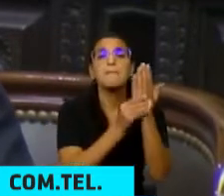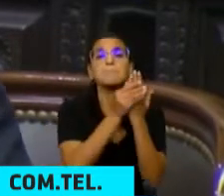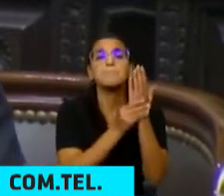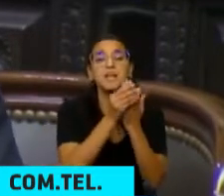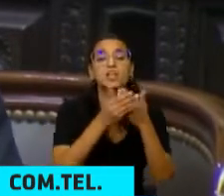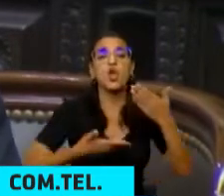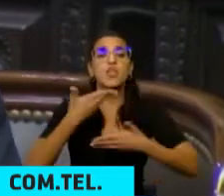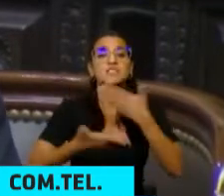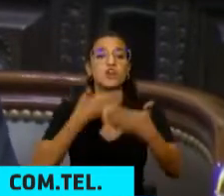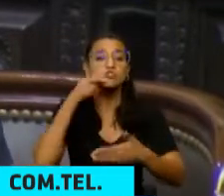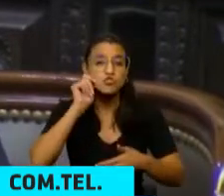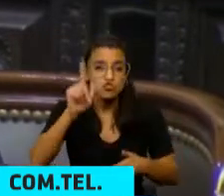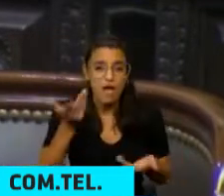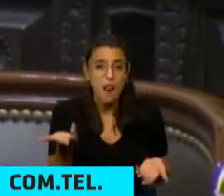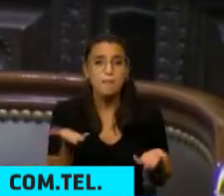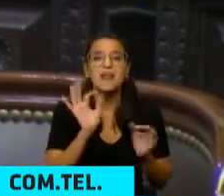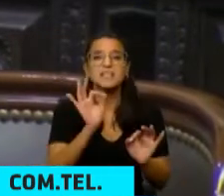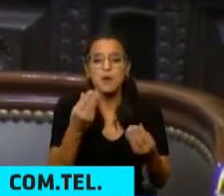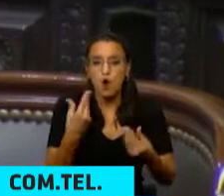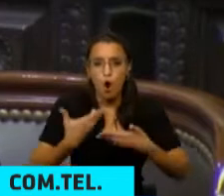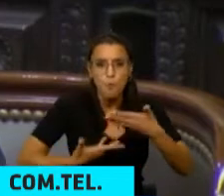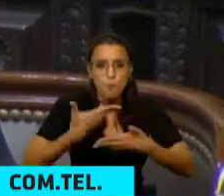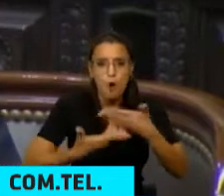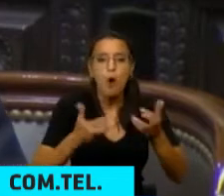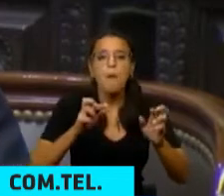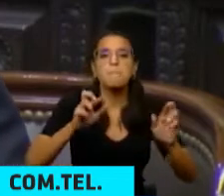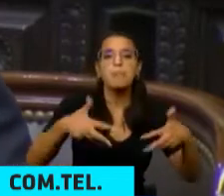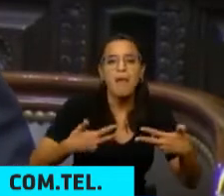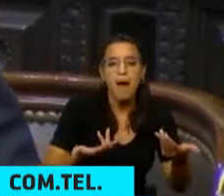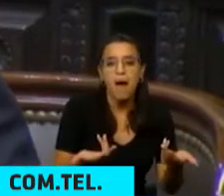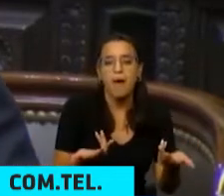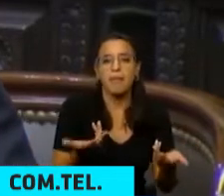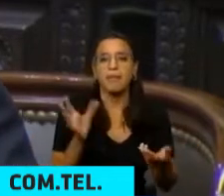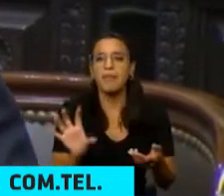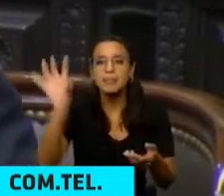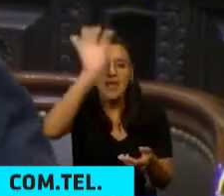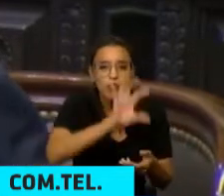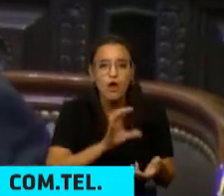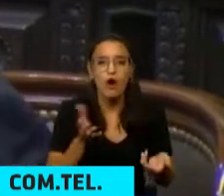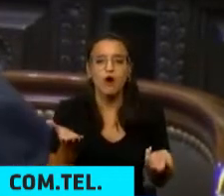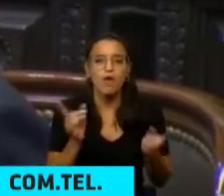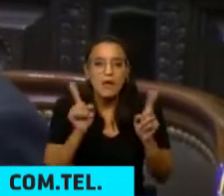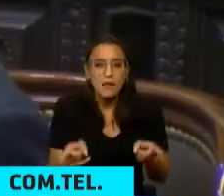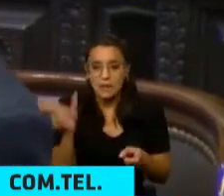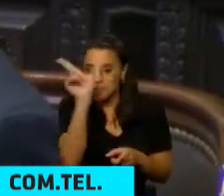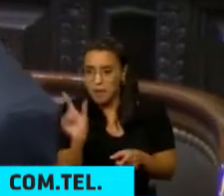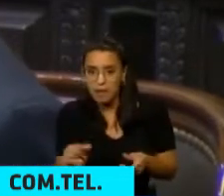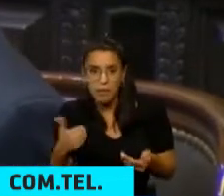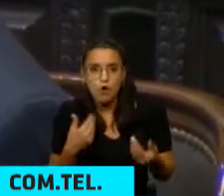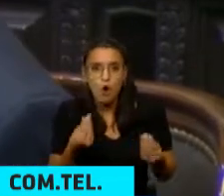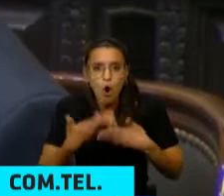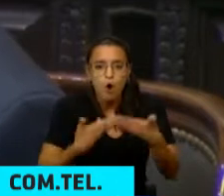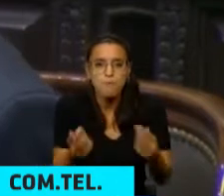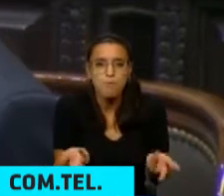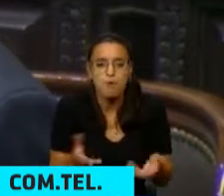está también Graciela Camaño y Topo Rodríguez y Florencio Randazzo, fuimos los que presentamos